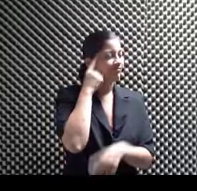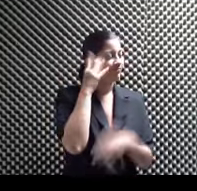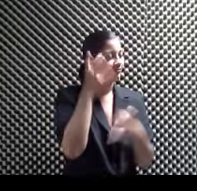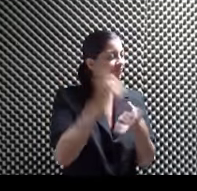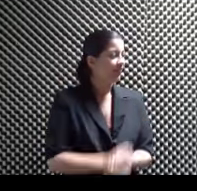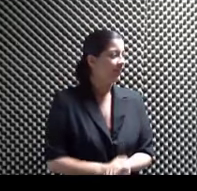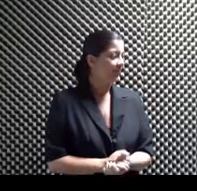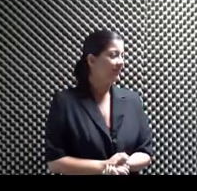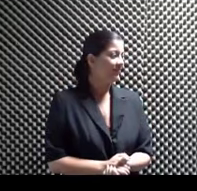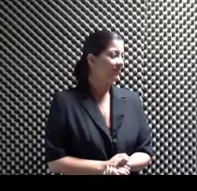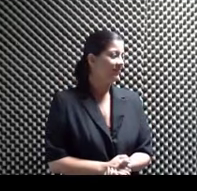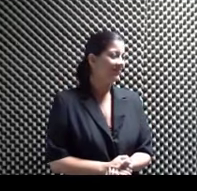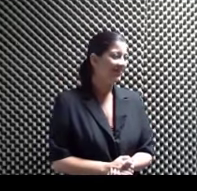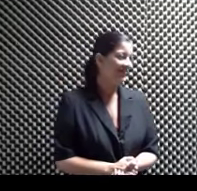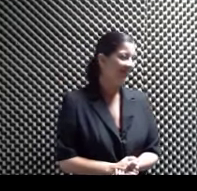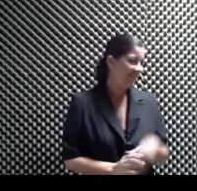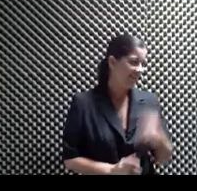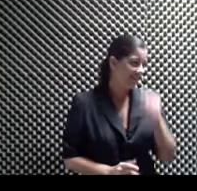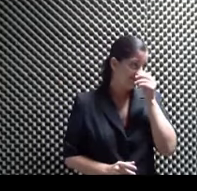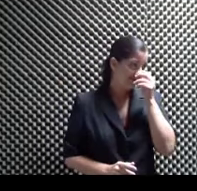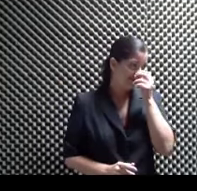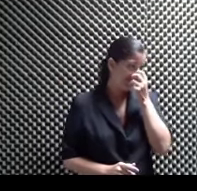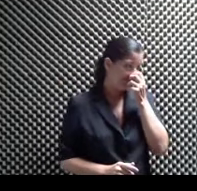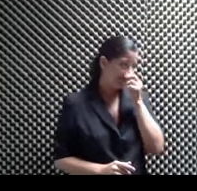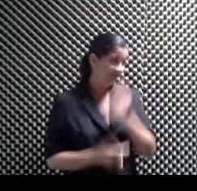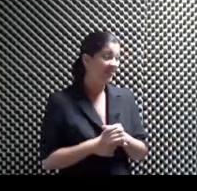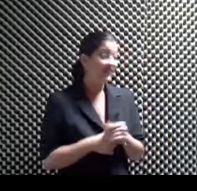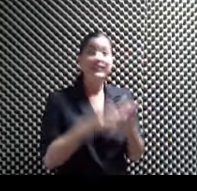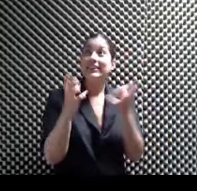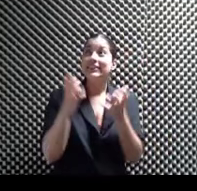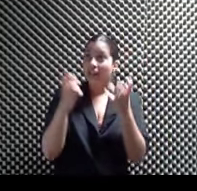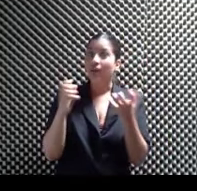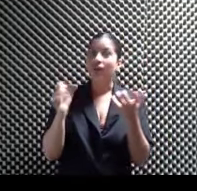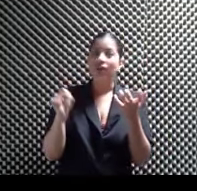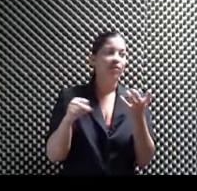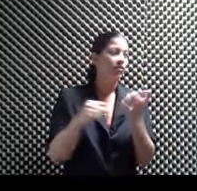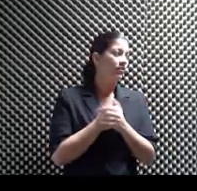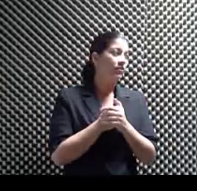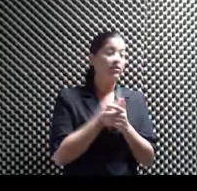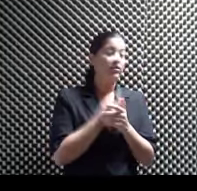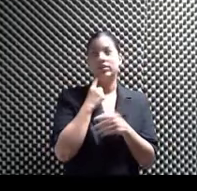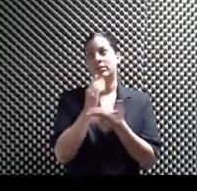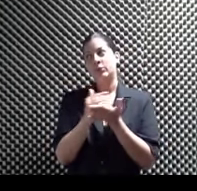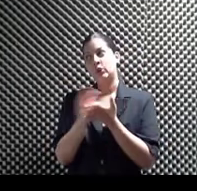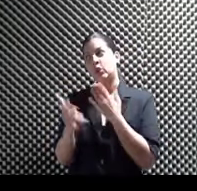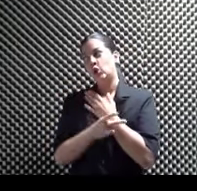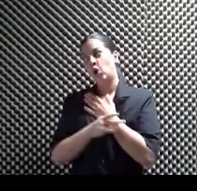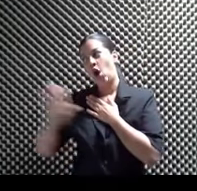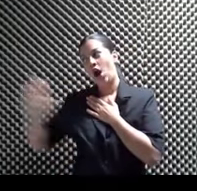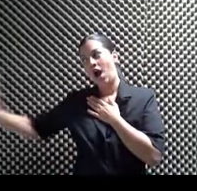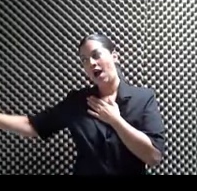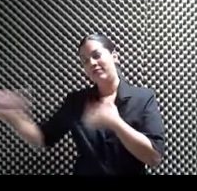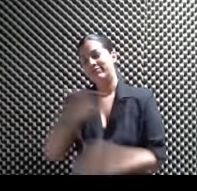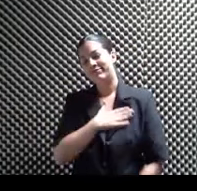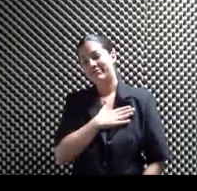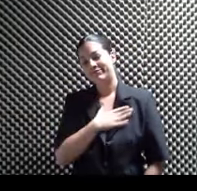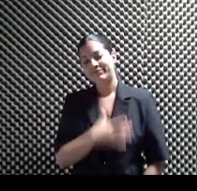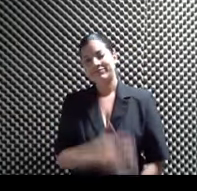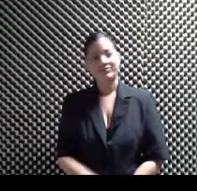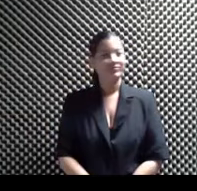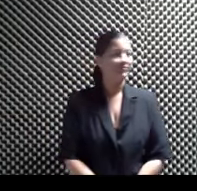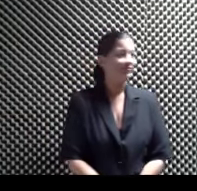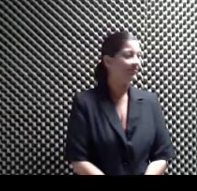Varios Días Pensándolo ¿Qué vas A cumplir? Reina Guárdame El Biscochito Allá Julio No va a Picar